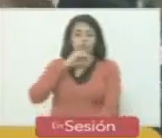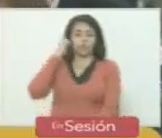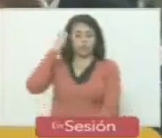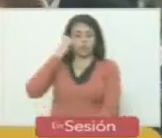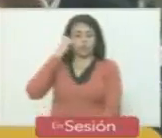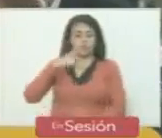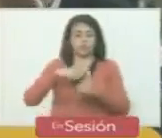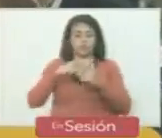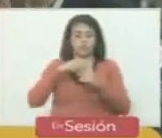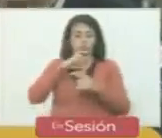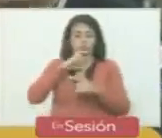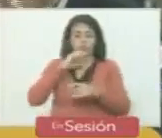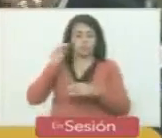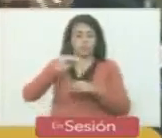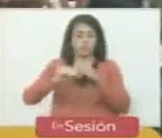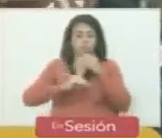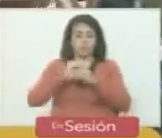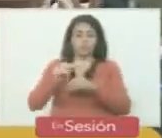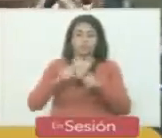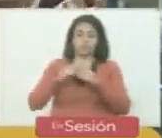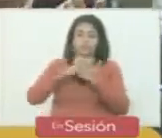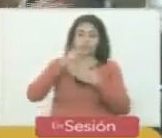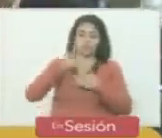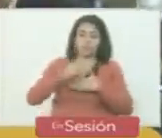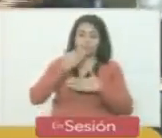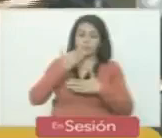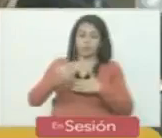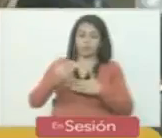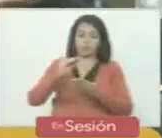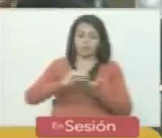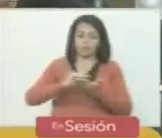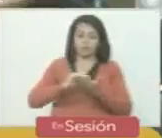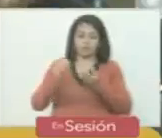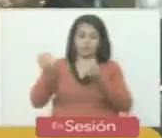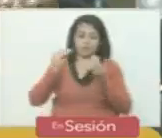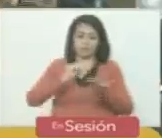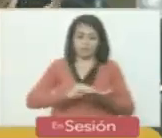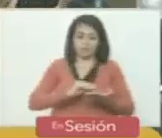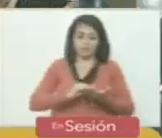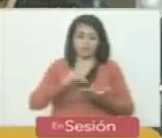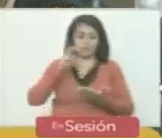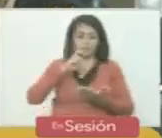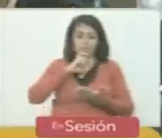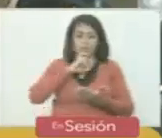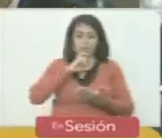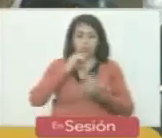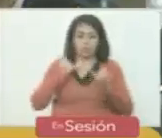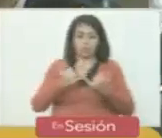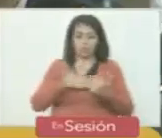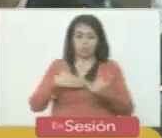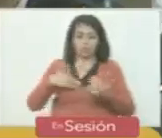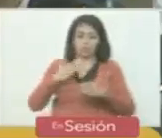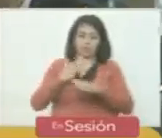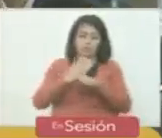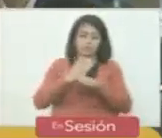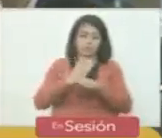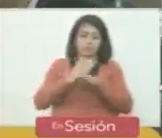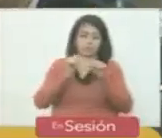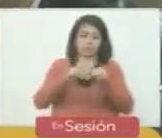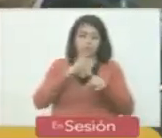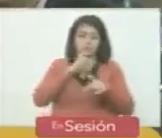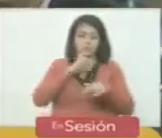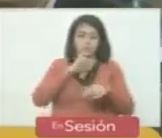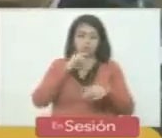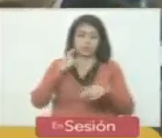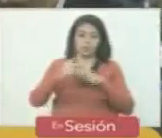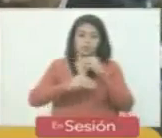en esa época. Más bien estamos en plan de reclamarlo, que nos los devuelvan ese oro, y ahora nos quieren retener el actual oro